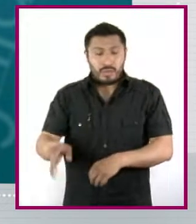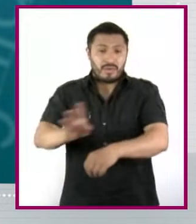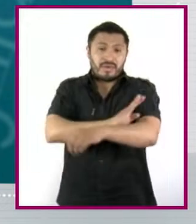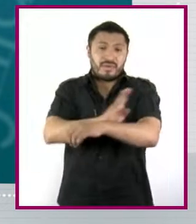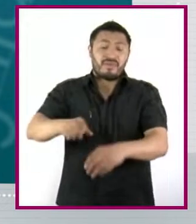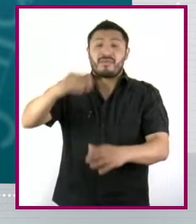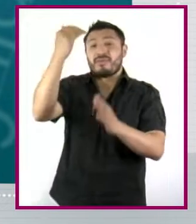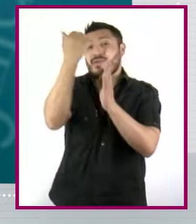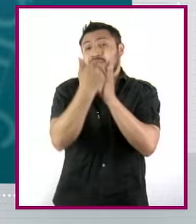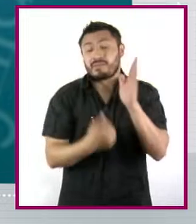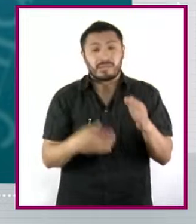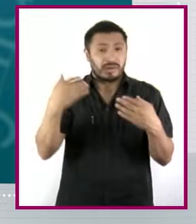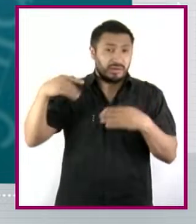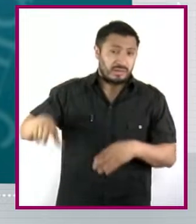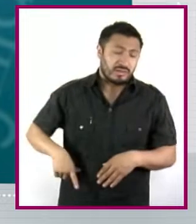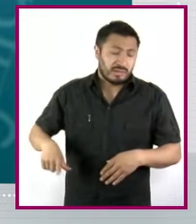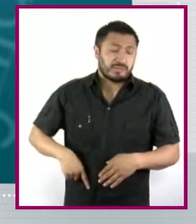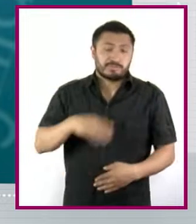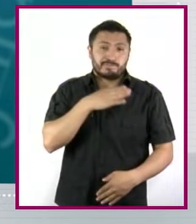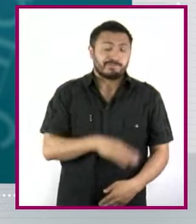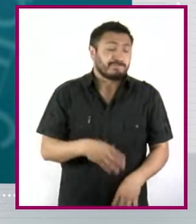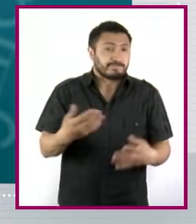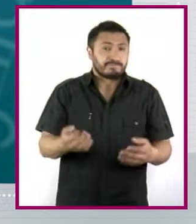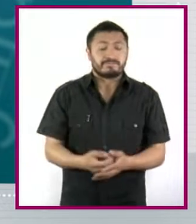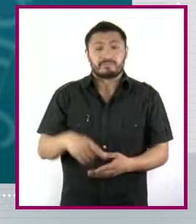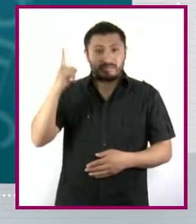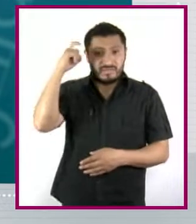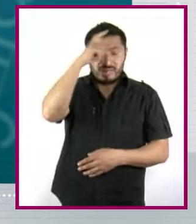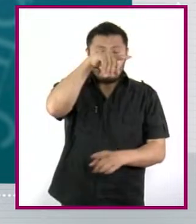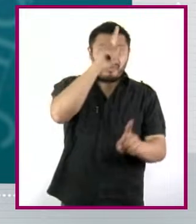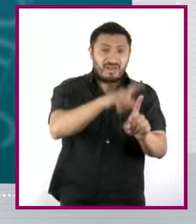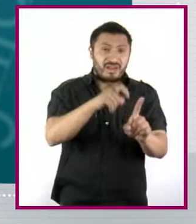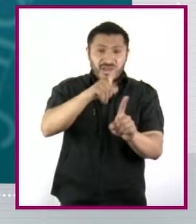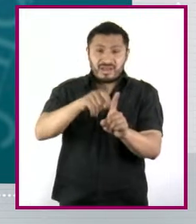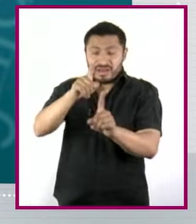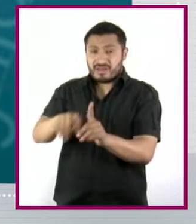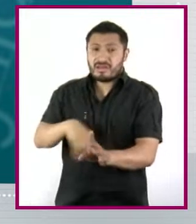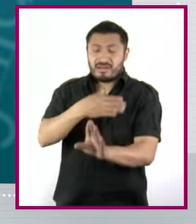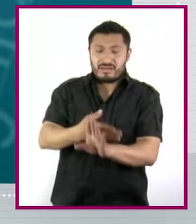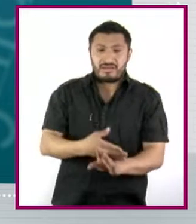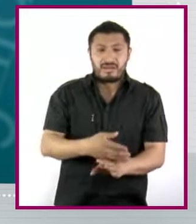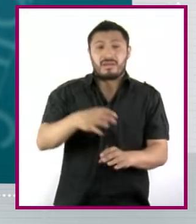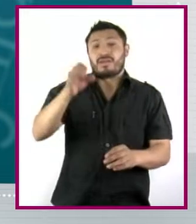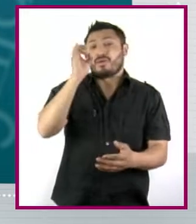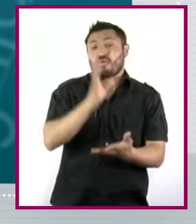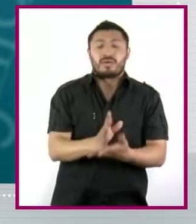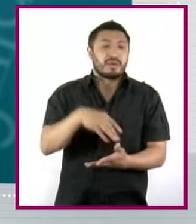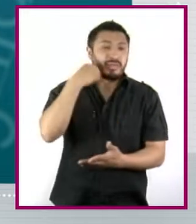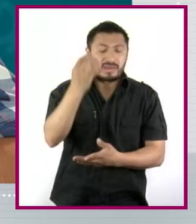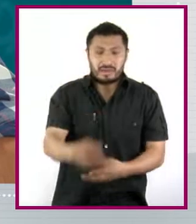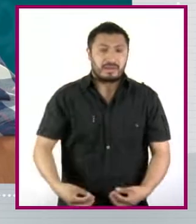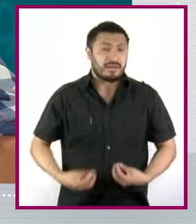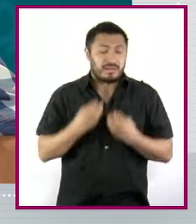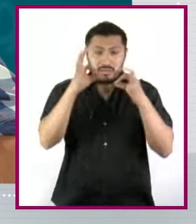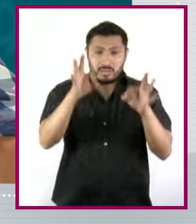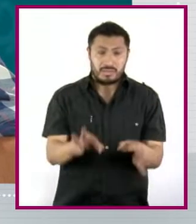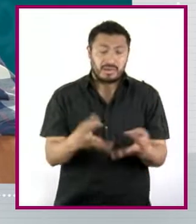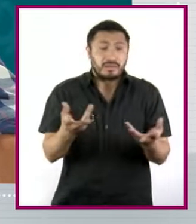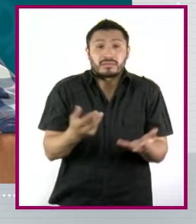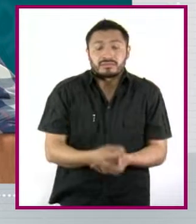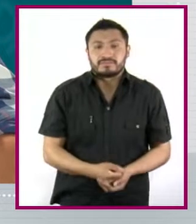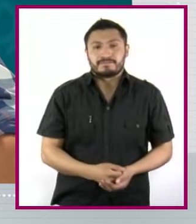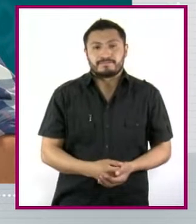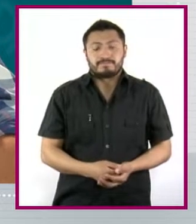favorecidos por el sistema de justicia. Es difícil criticar a estas poblaciones cuando se defienden solo para sobrevivir. Para